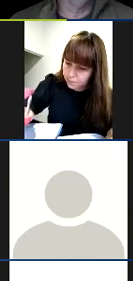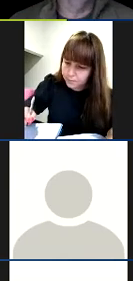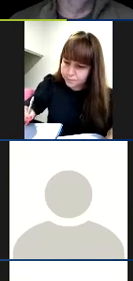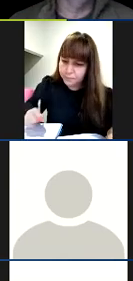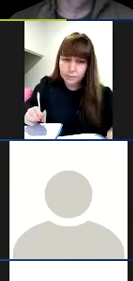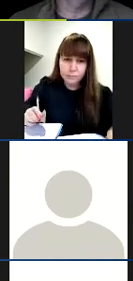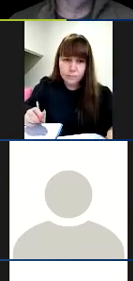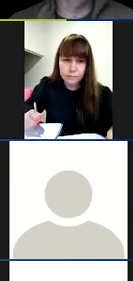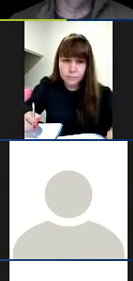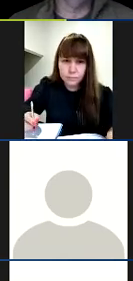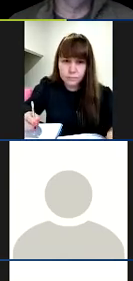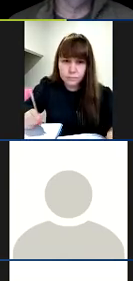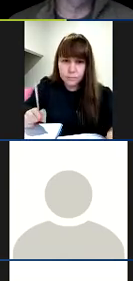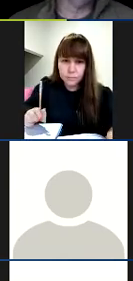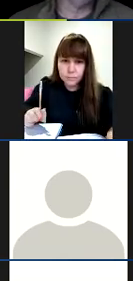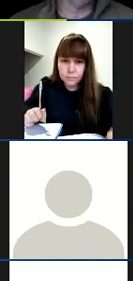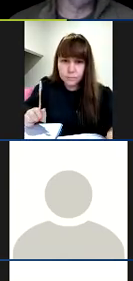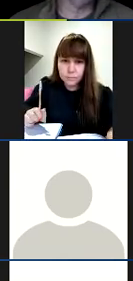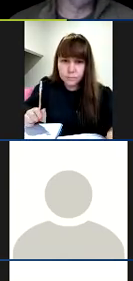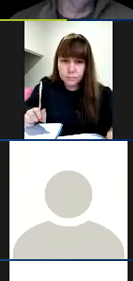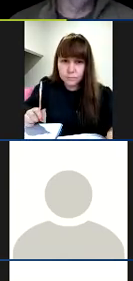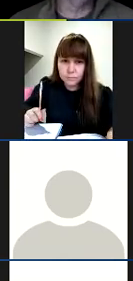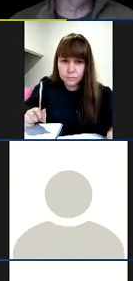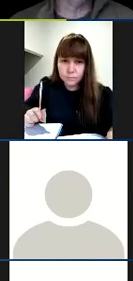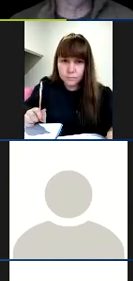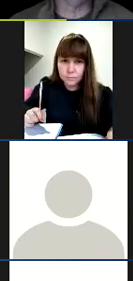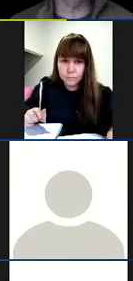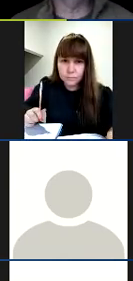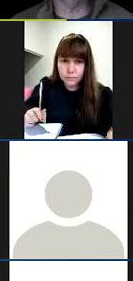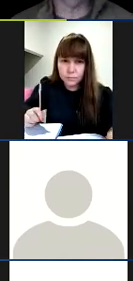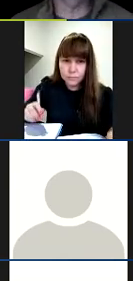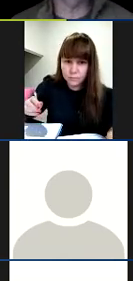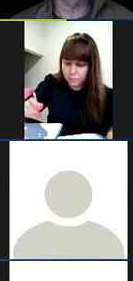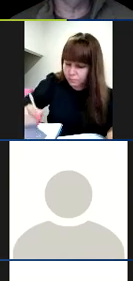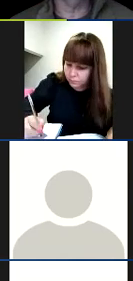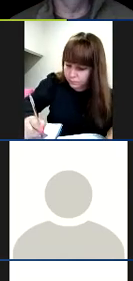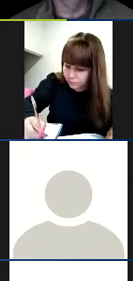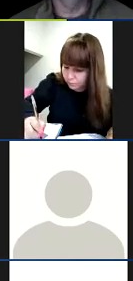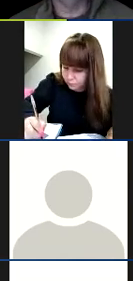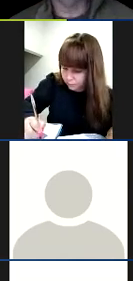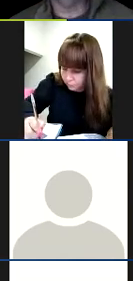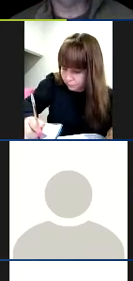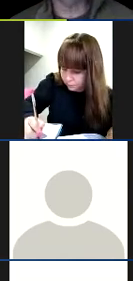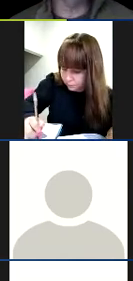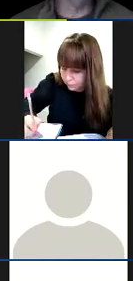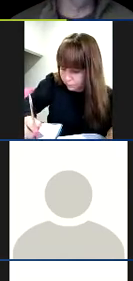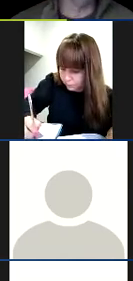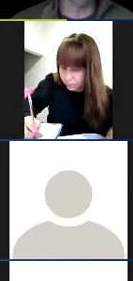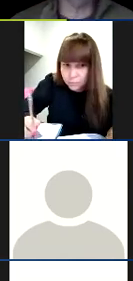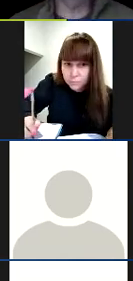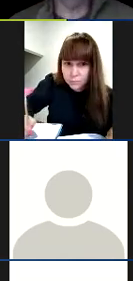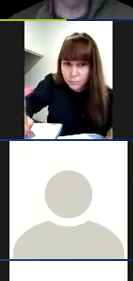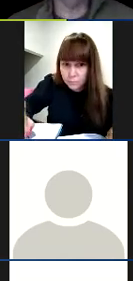acá entonces otro tipo de cláusulas. Y finalmente, todas aquellas cláusulas que sean relativas al funcionamiento,